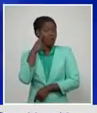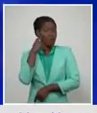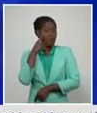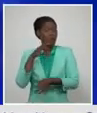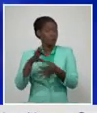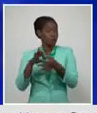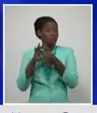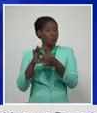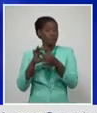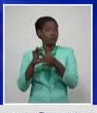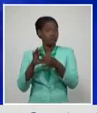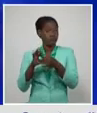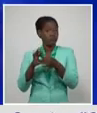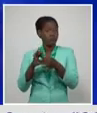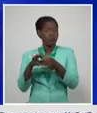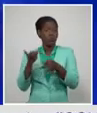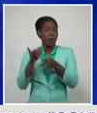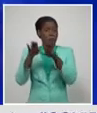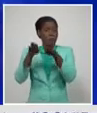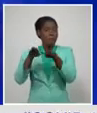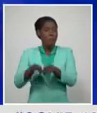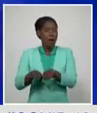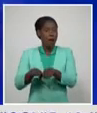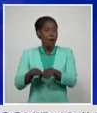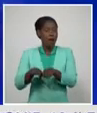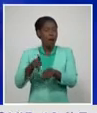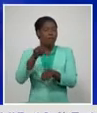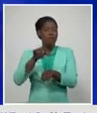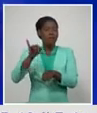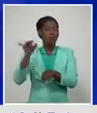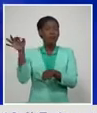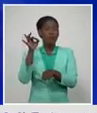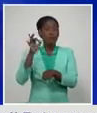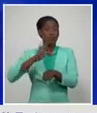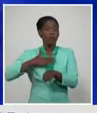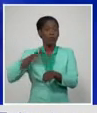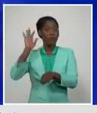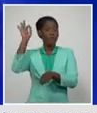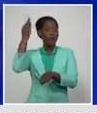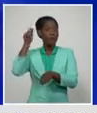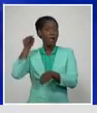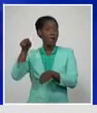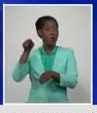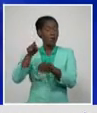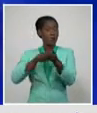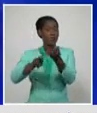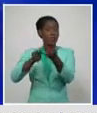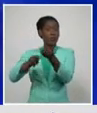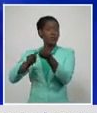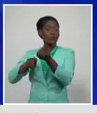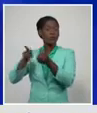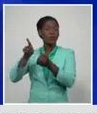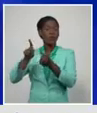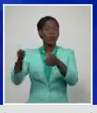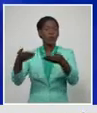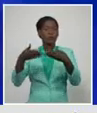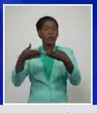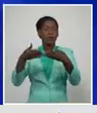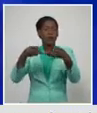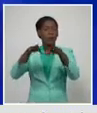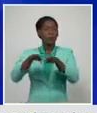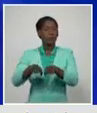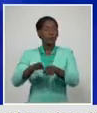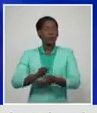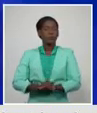mes de abril el confinamiento en 16 estados, 16 provincias, incluyendo París. Sin